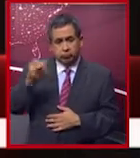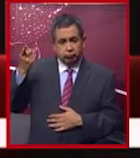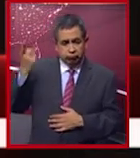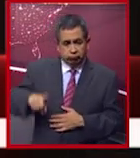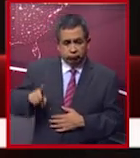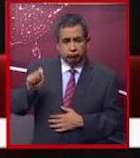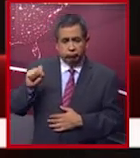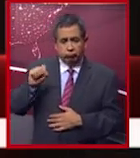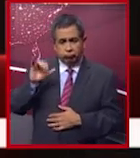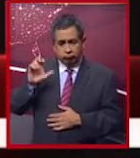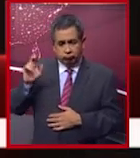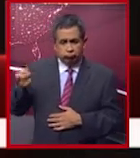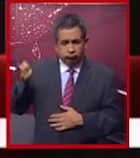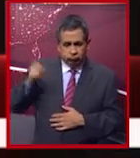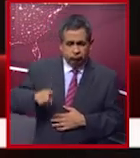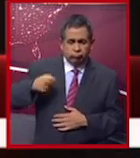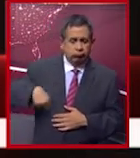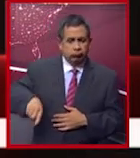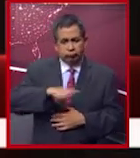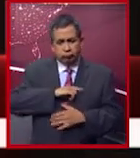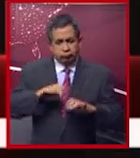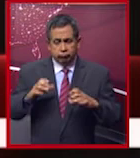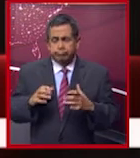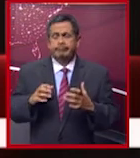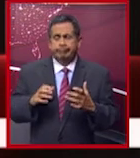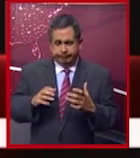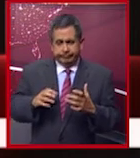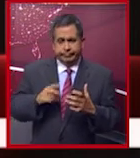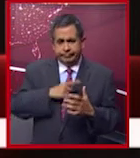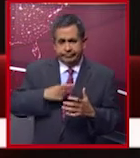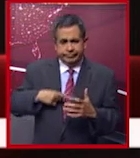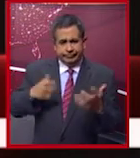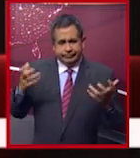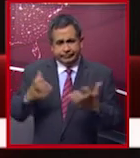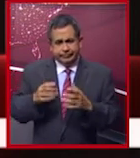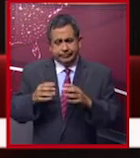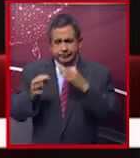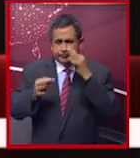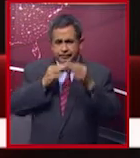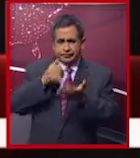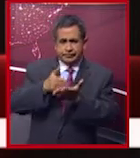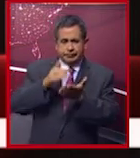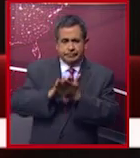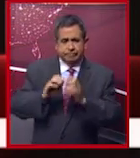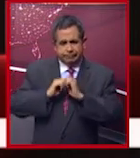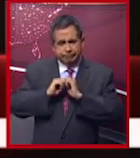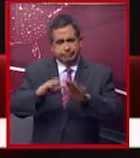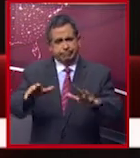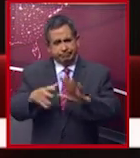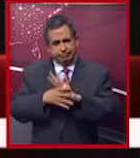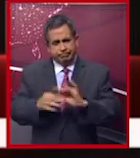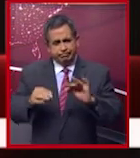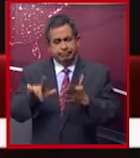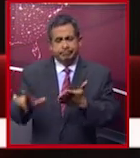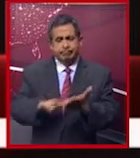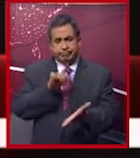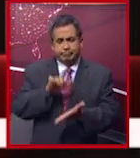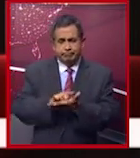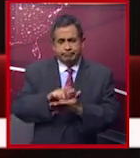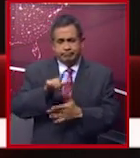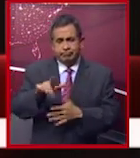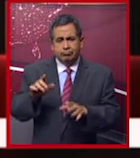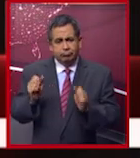constituyente permanente, reiterado por los ministros de la Corte, es de publicar eventualmente una ley